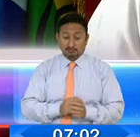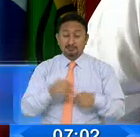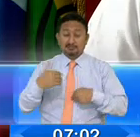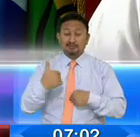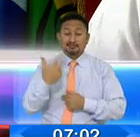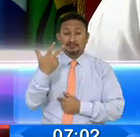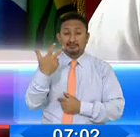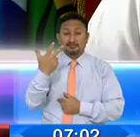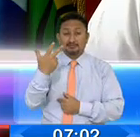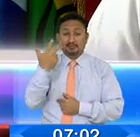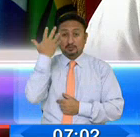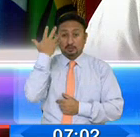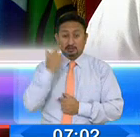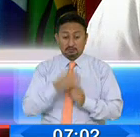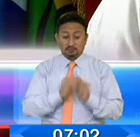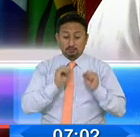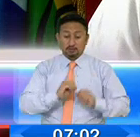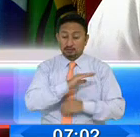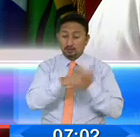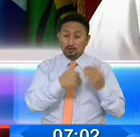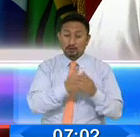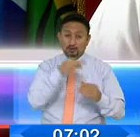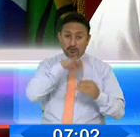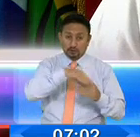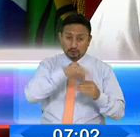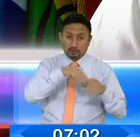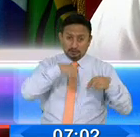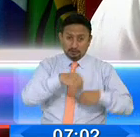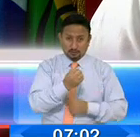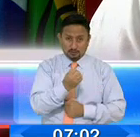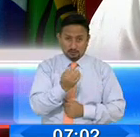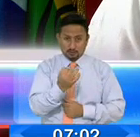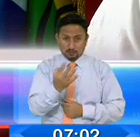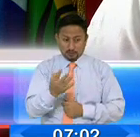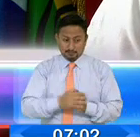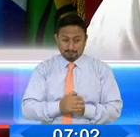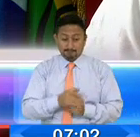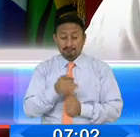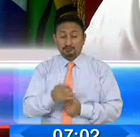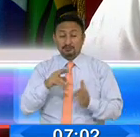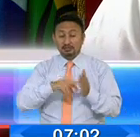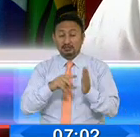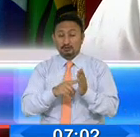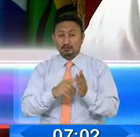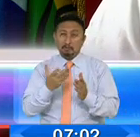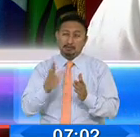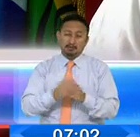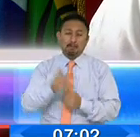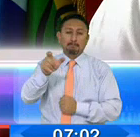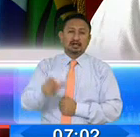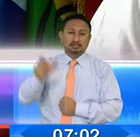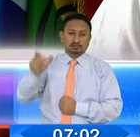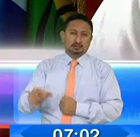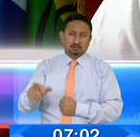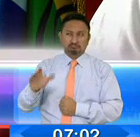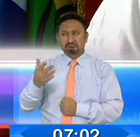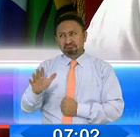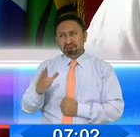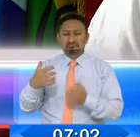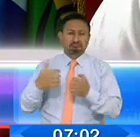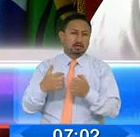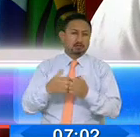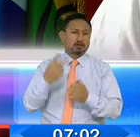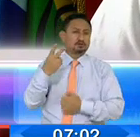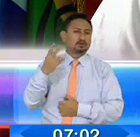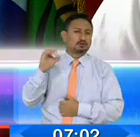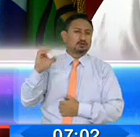para contear todos los actas que estamos pidiendo. Eso quiere decir que necesitamos un trabajo de un equipo, siquiera de